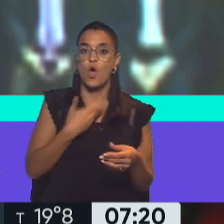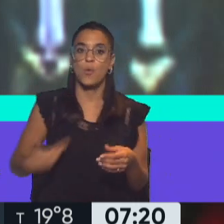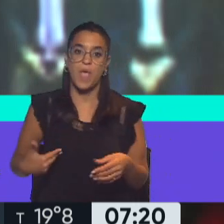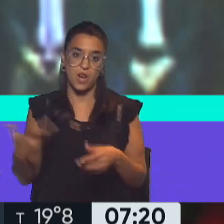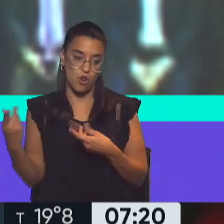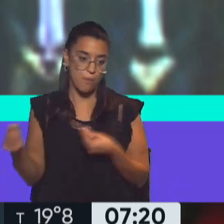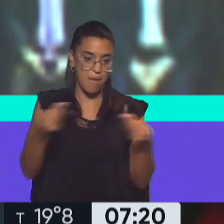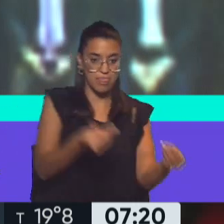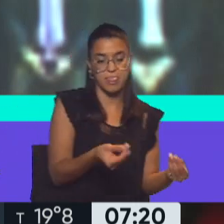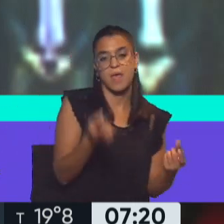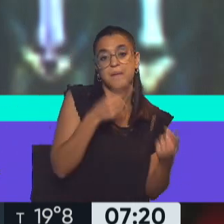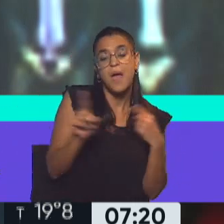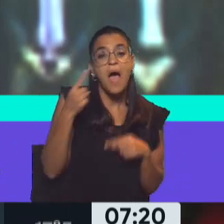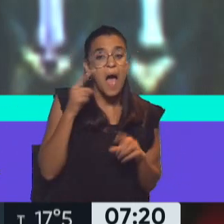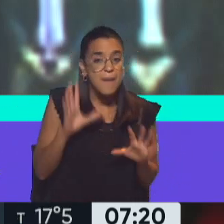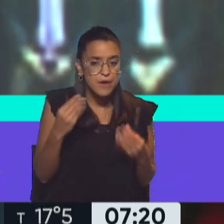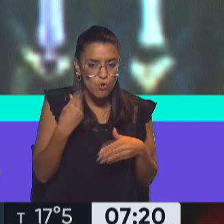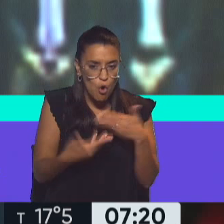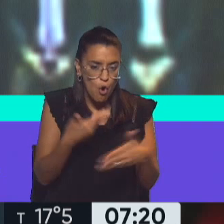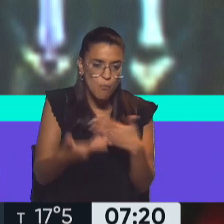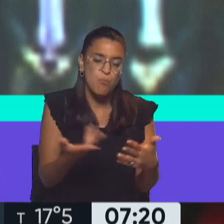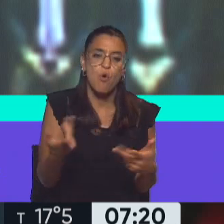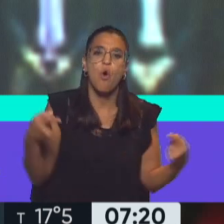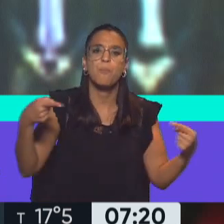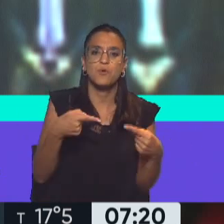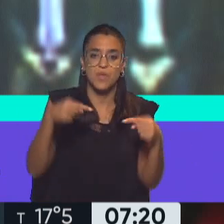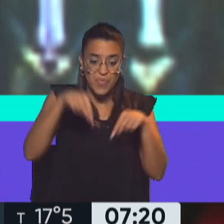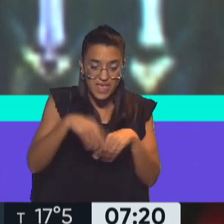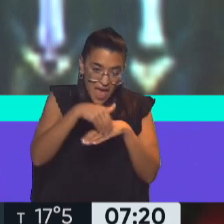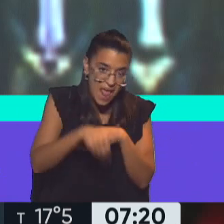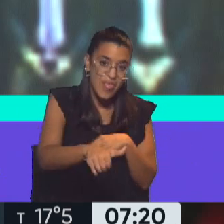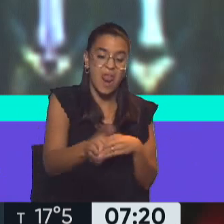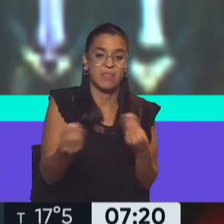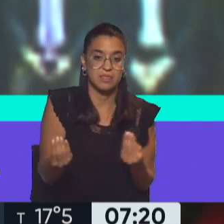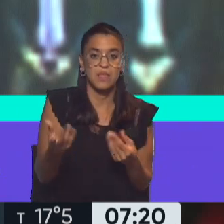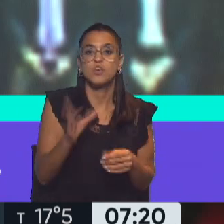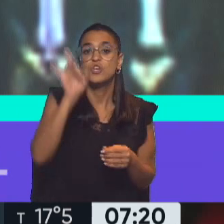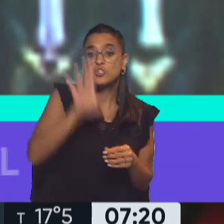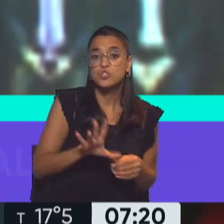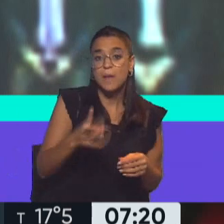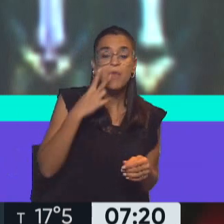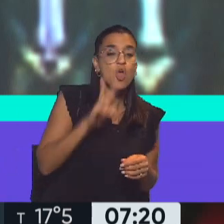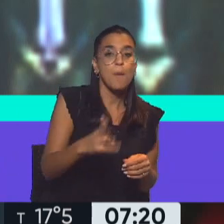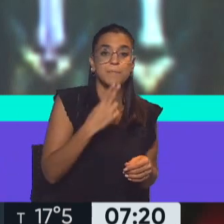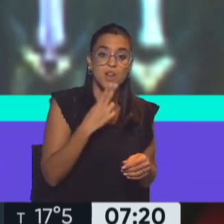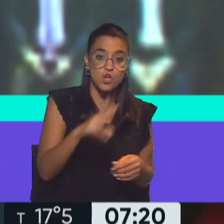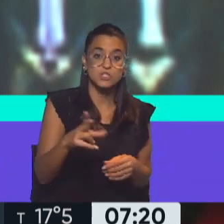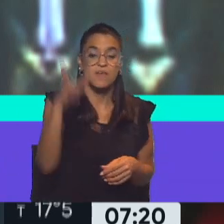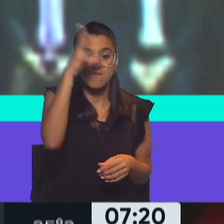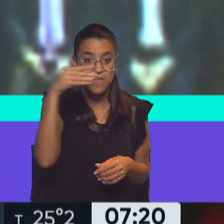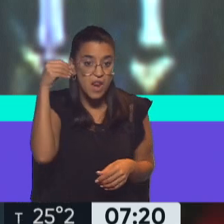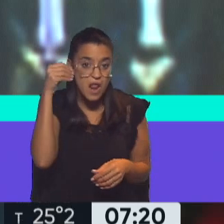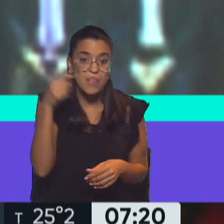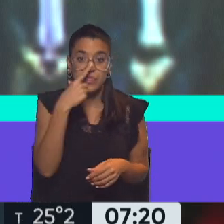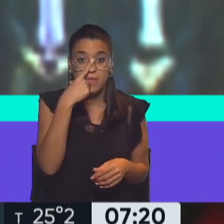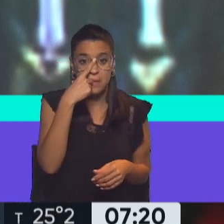Nacional, pero hay que interpretar cómo va a empezar a funcionar la oposición de aquí en adelante. Solamente en 2011, Cristina Fernández de